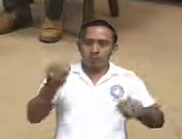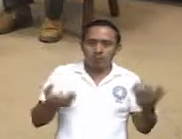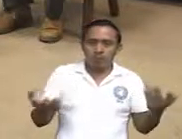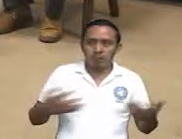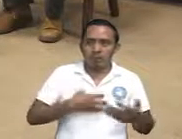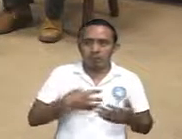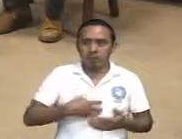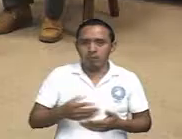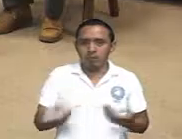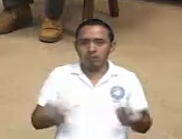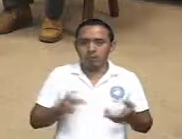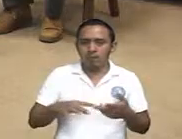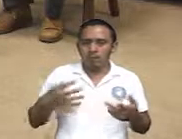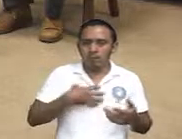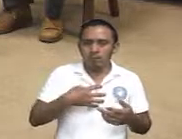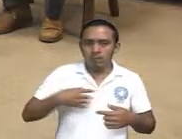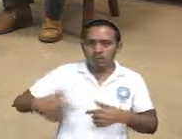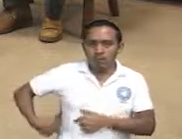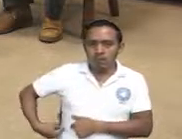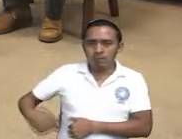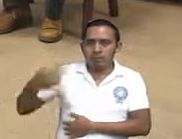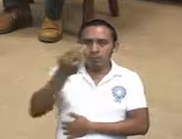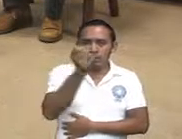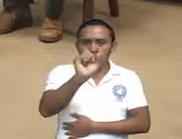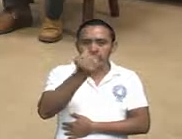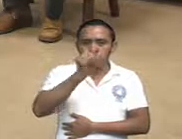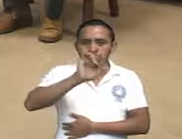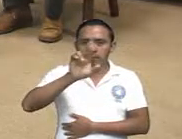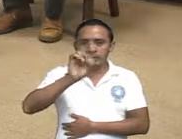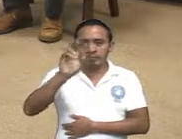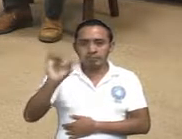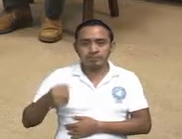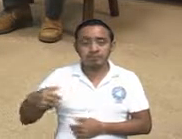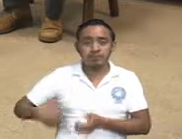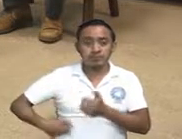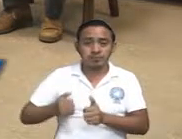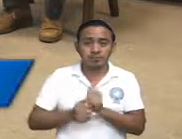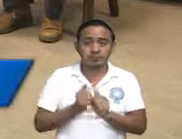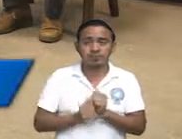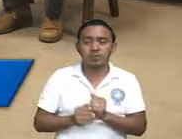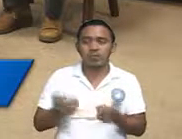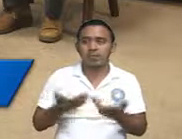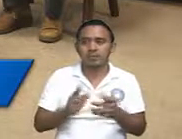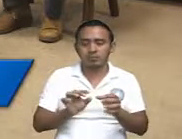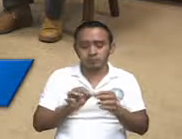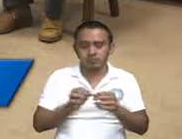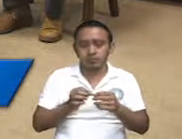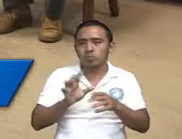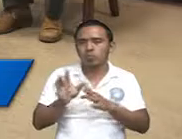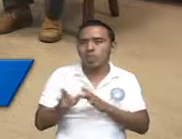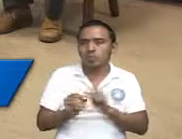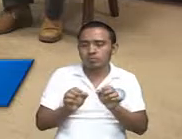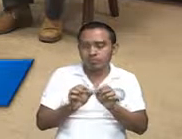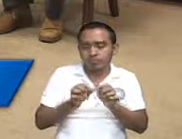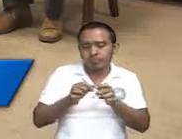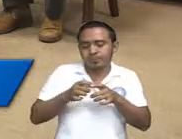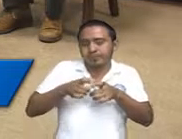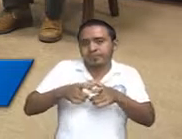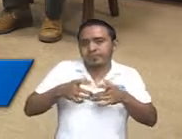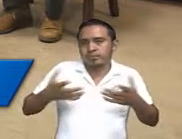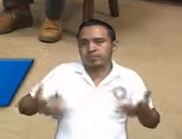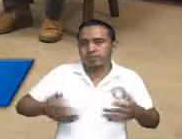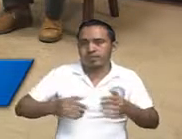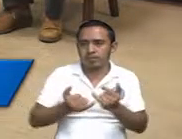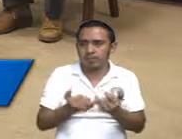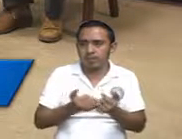el nivel de cirrosis o con el daño en el hígado, pero ¿de qué tamaño son las varices esofágicas?